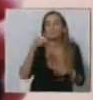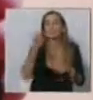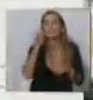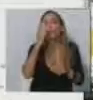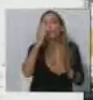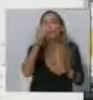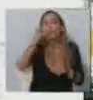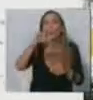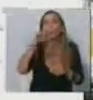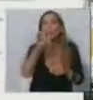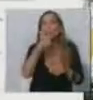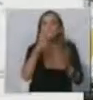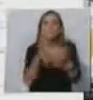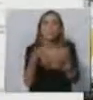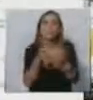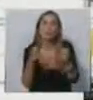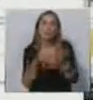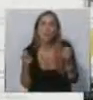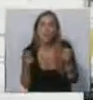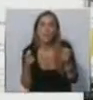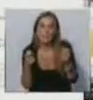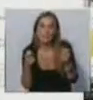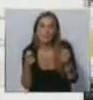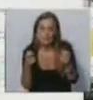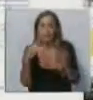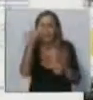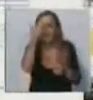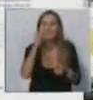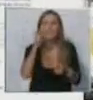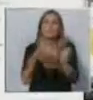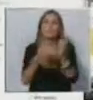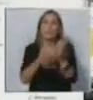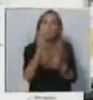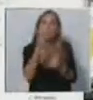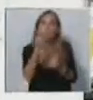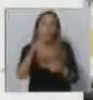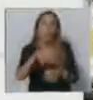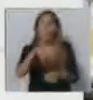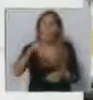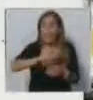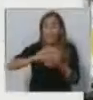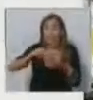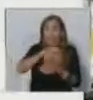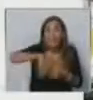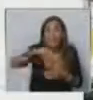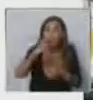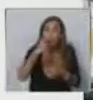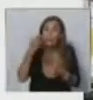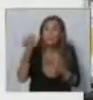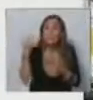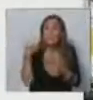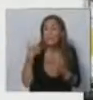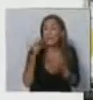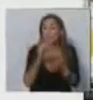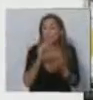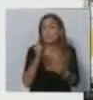fundadores y empleados 3.000 millones de dólares. ¡Qué bárbaro! Mark Zuckerberg, que en mayo estará cumpliendo los 30 años, como decíamos recién, tiene